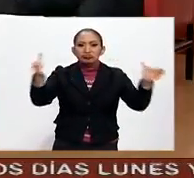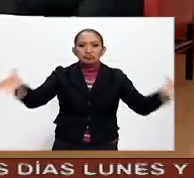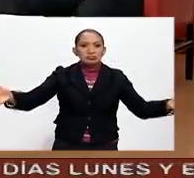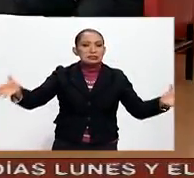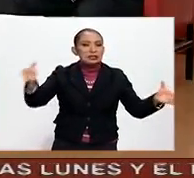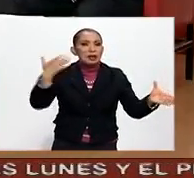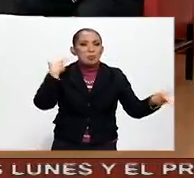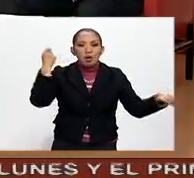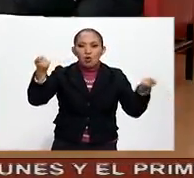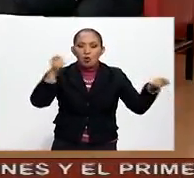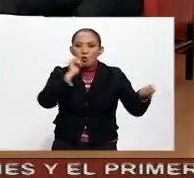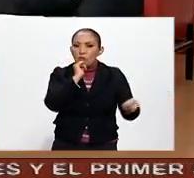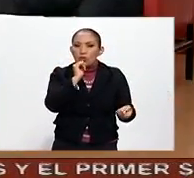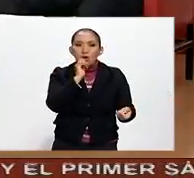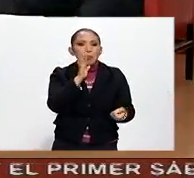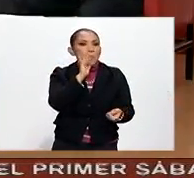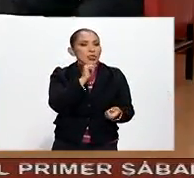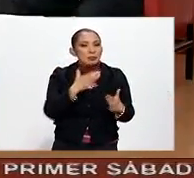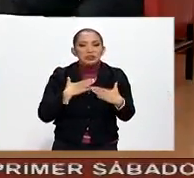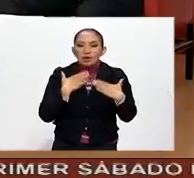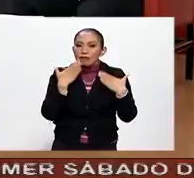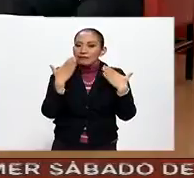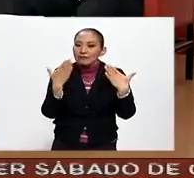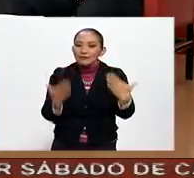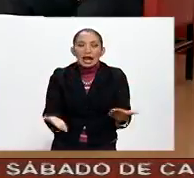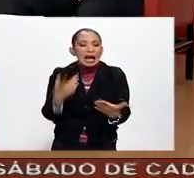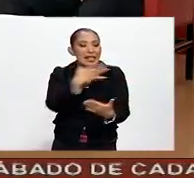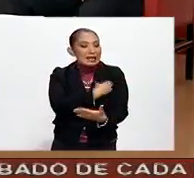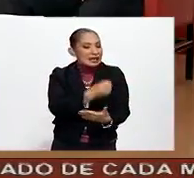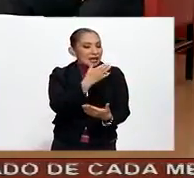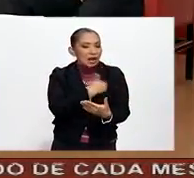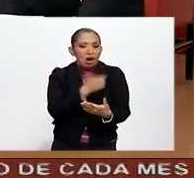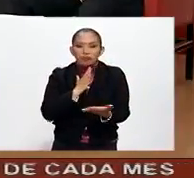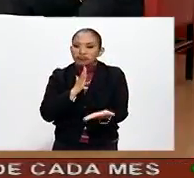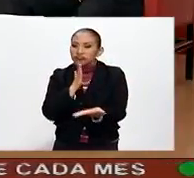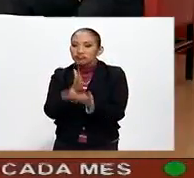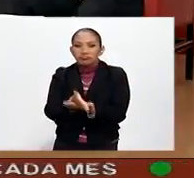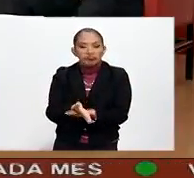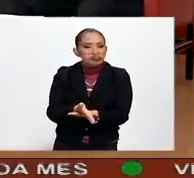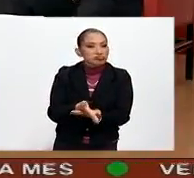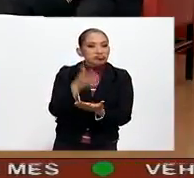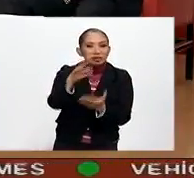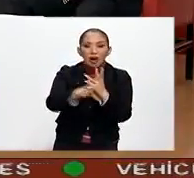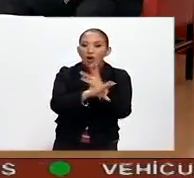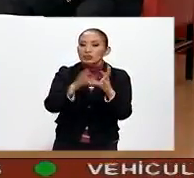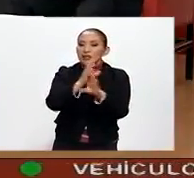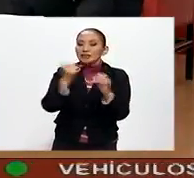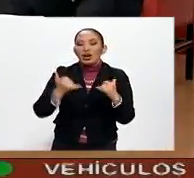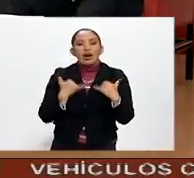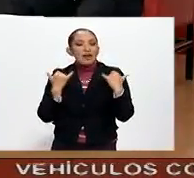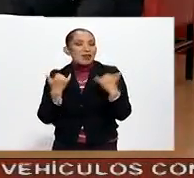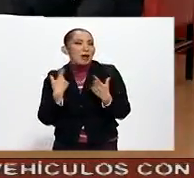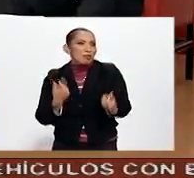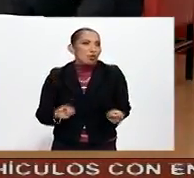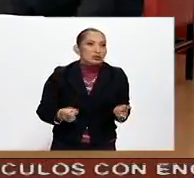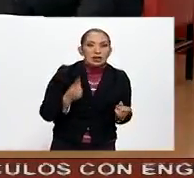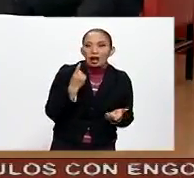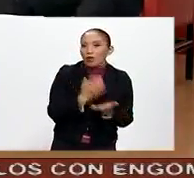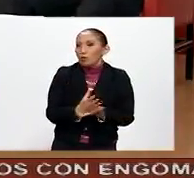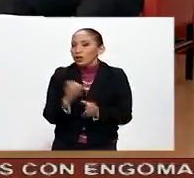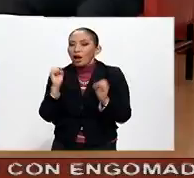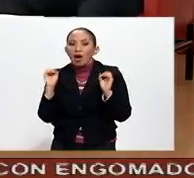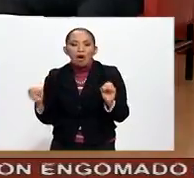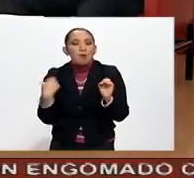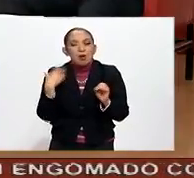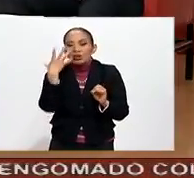no está regulado. No nos podemos confiar de que los hijos van a ir a buscar cosas para jóvenes, música únicamente o cosas